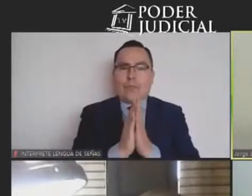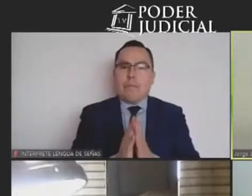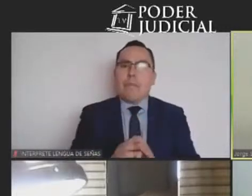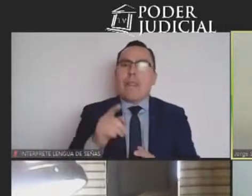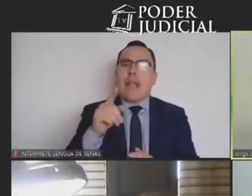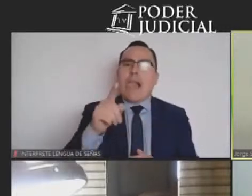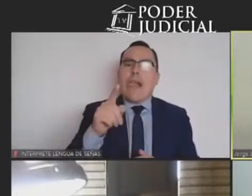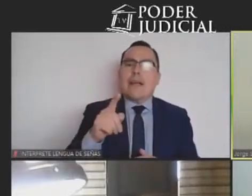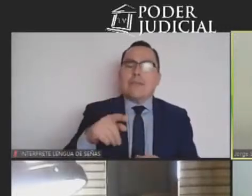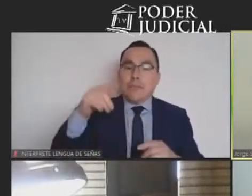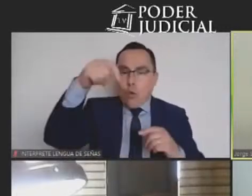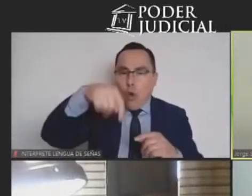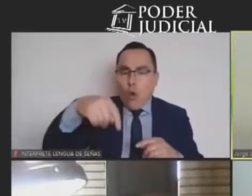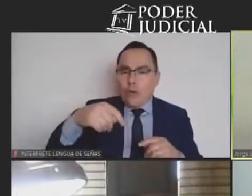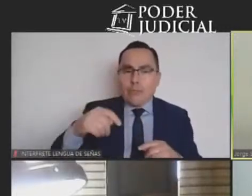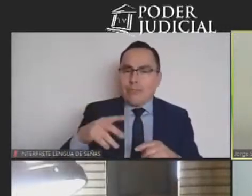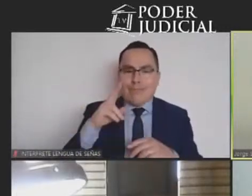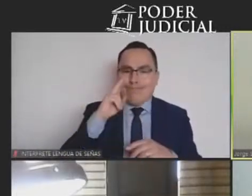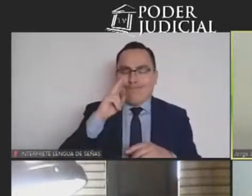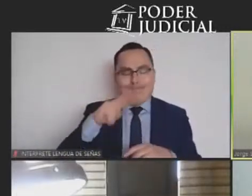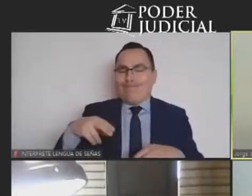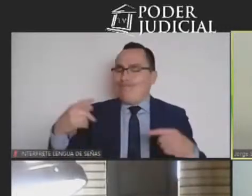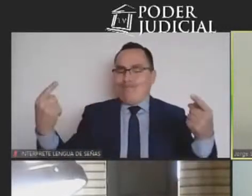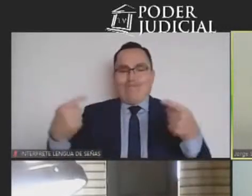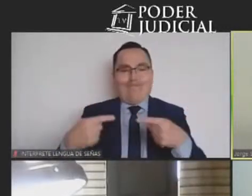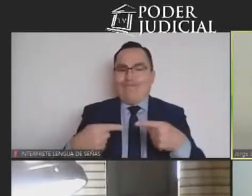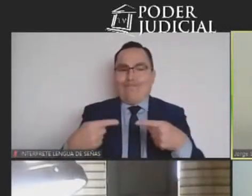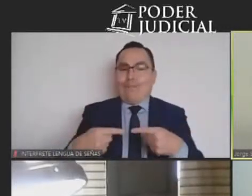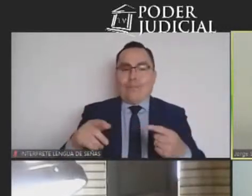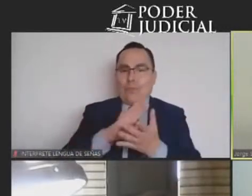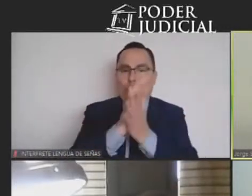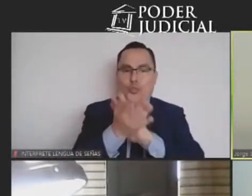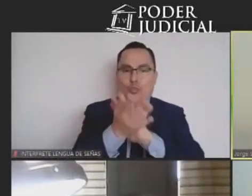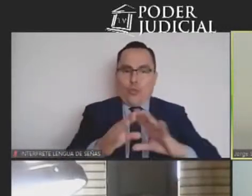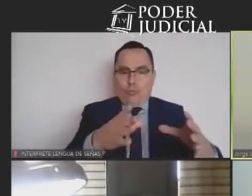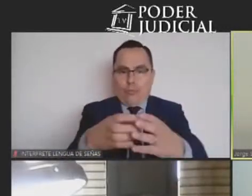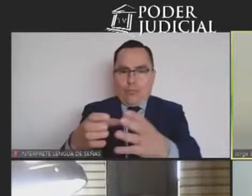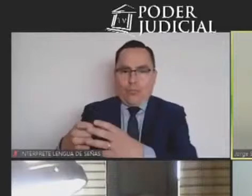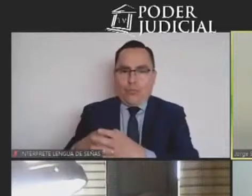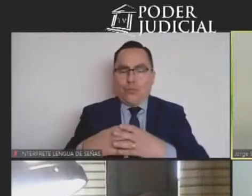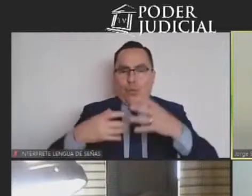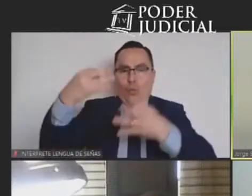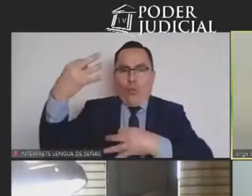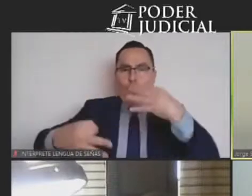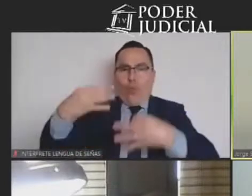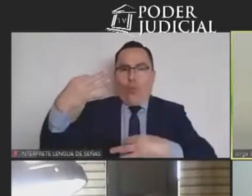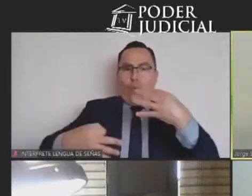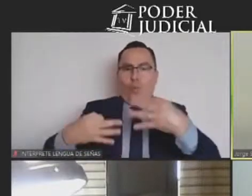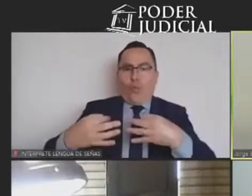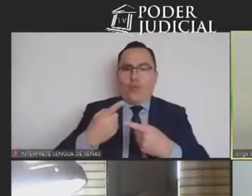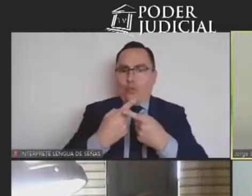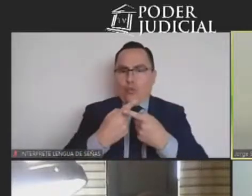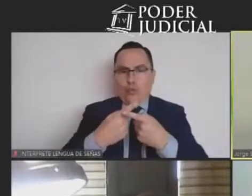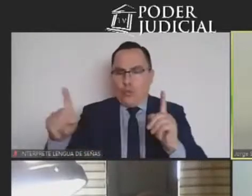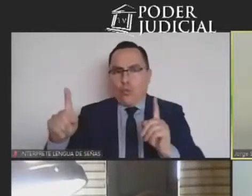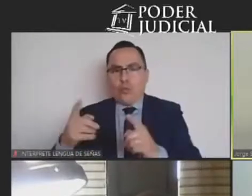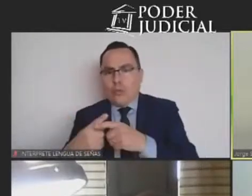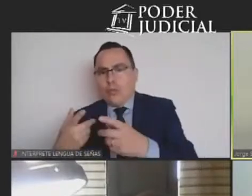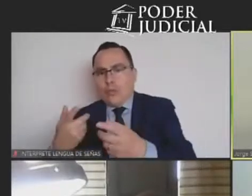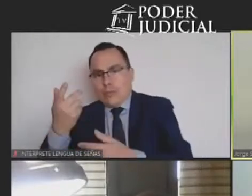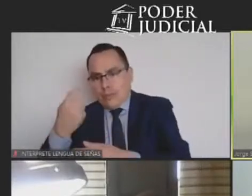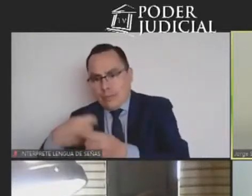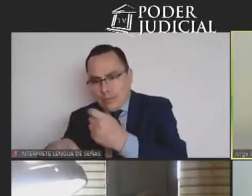algo indiscutido que toda decisión de los órganos judiciales, incluyendo los de tipo económico y